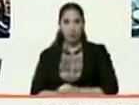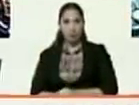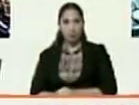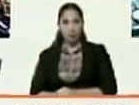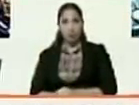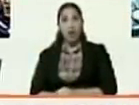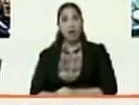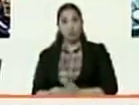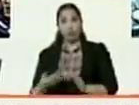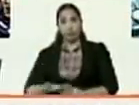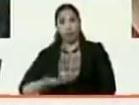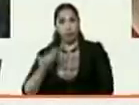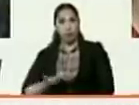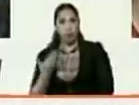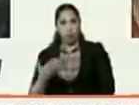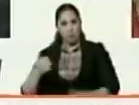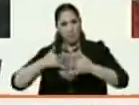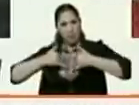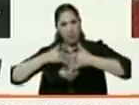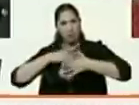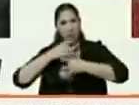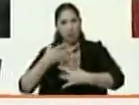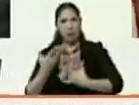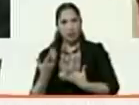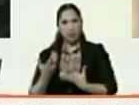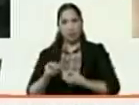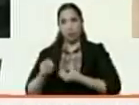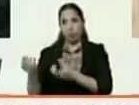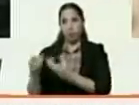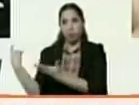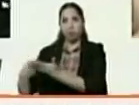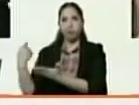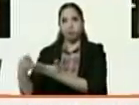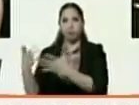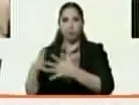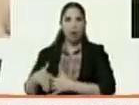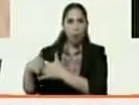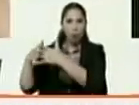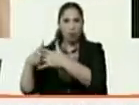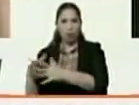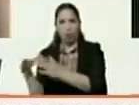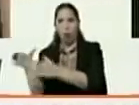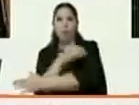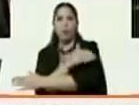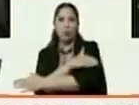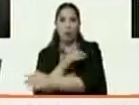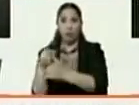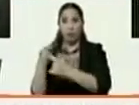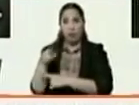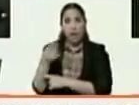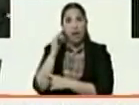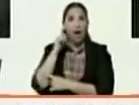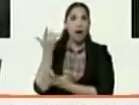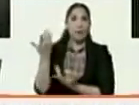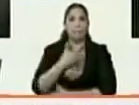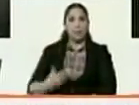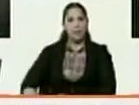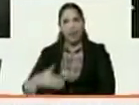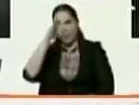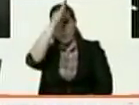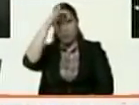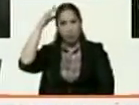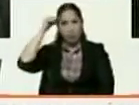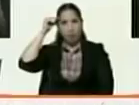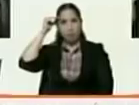sus propios intereses. Los intereses que le mandan desde Estados Unidos. Y ahí está el señor presidente de Estados